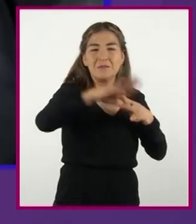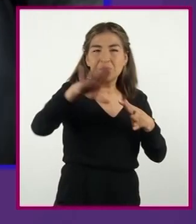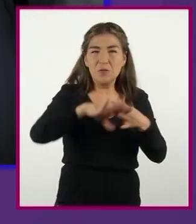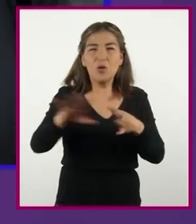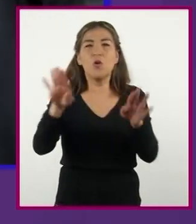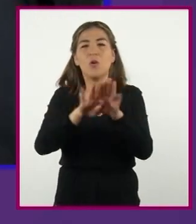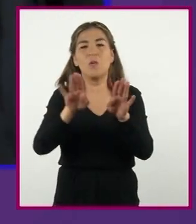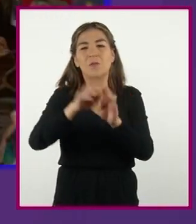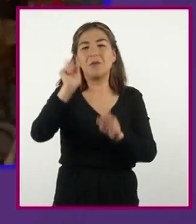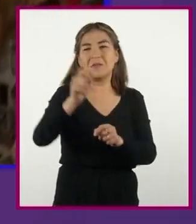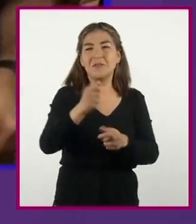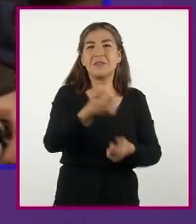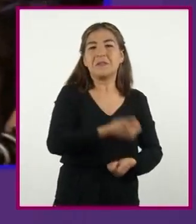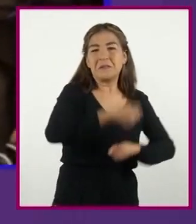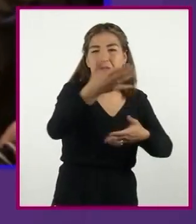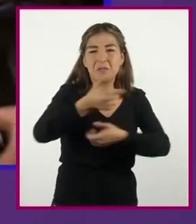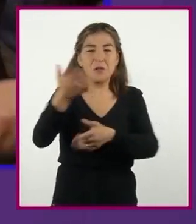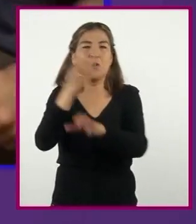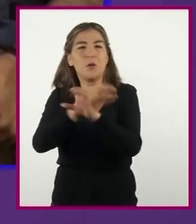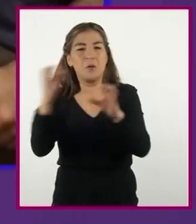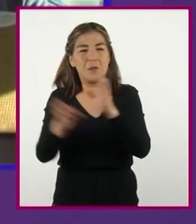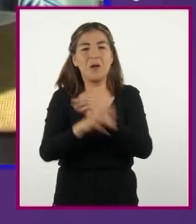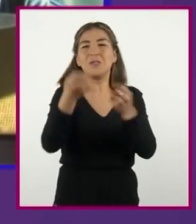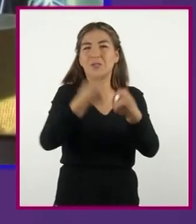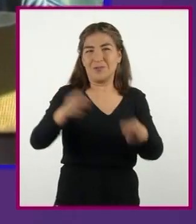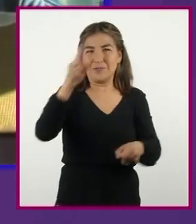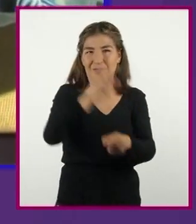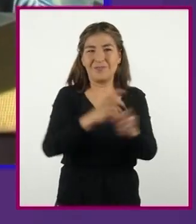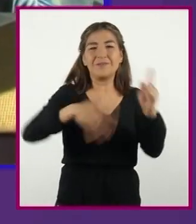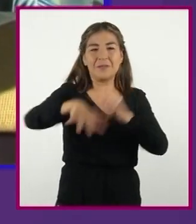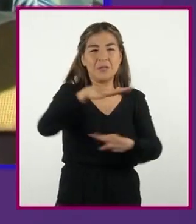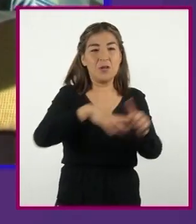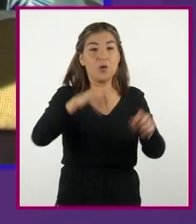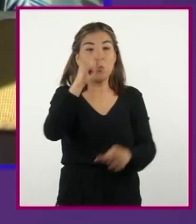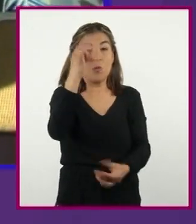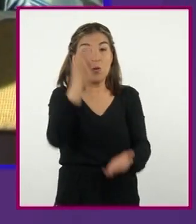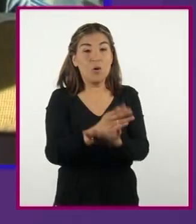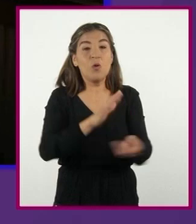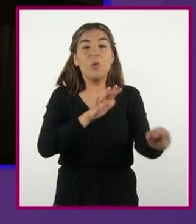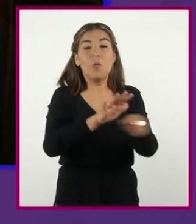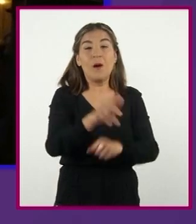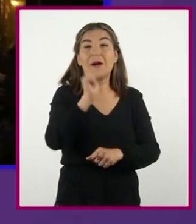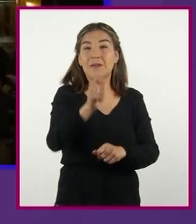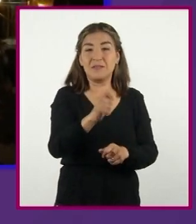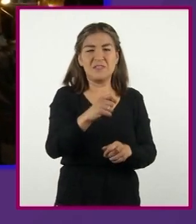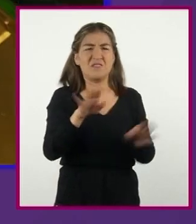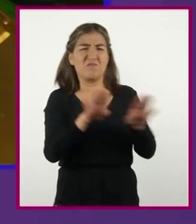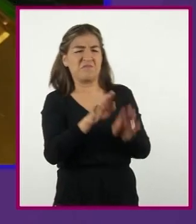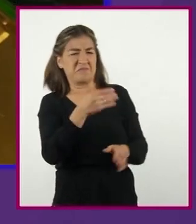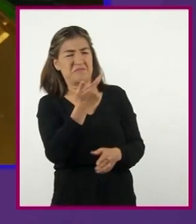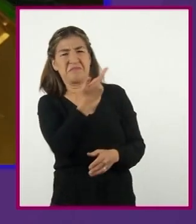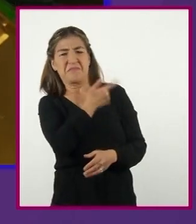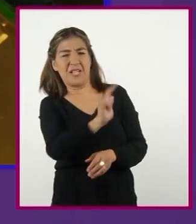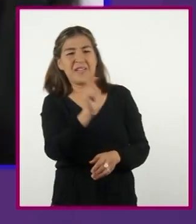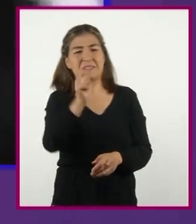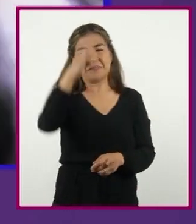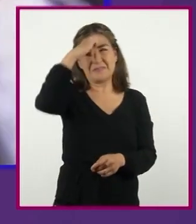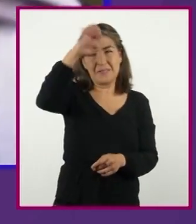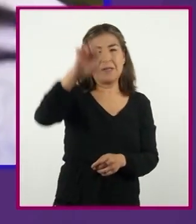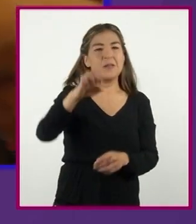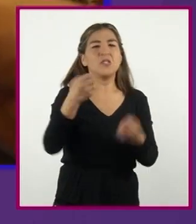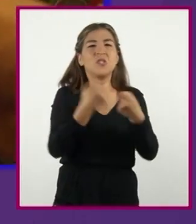intercambio de bienes y servicios en todas las sociedades, no hay una nación que viva ajena o ignore estos fenómenos